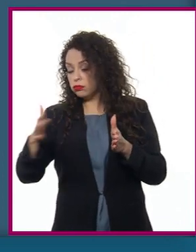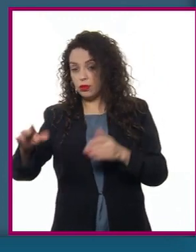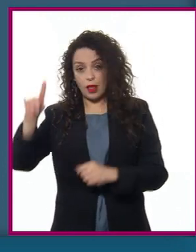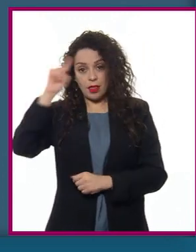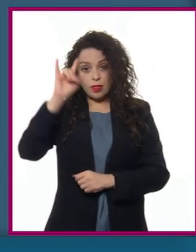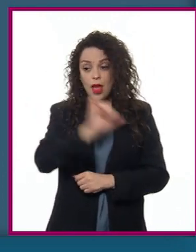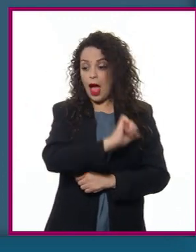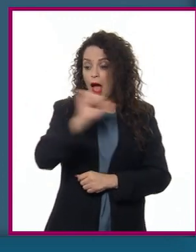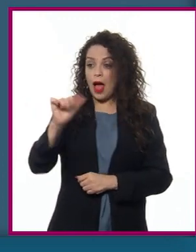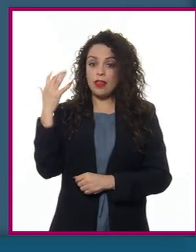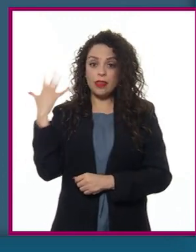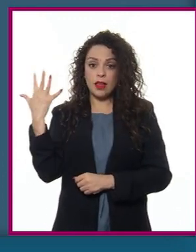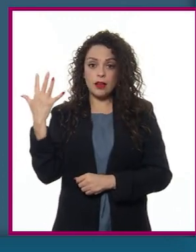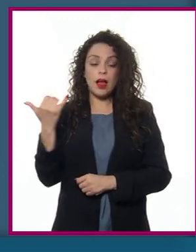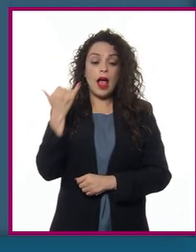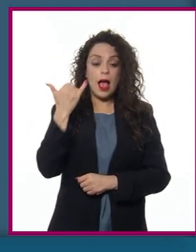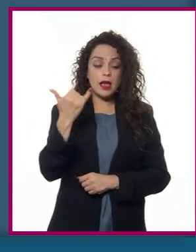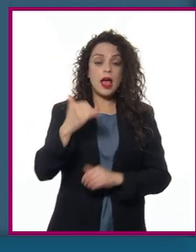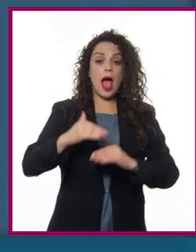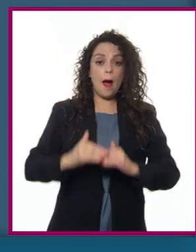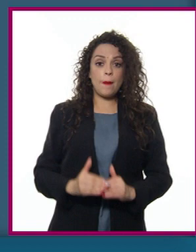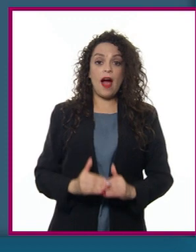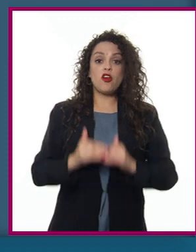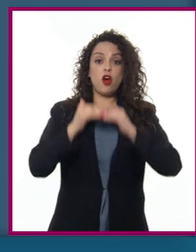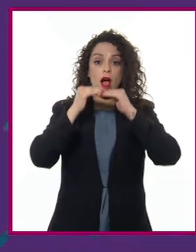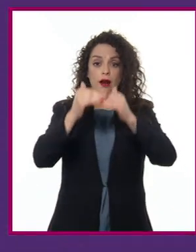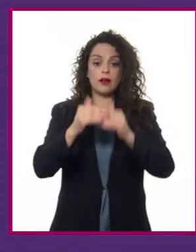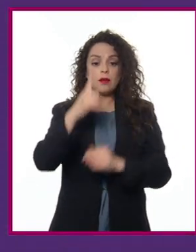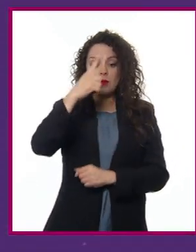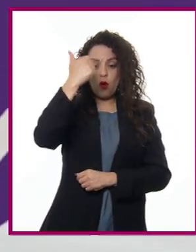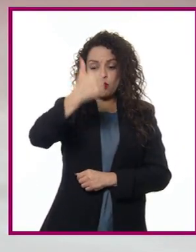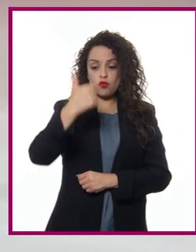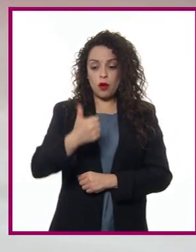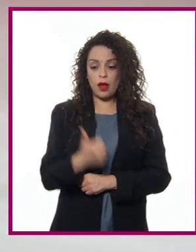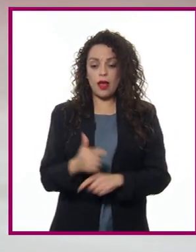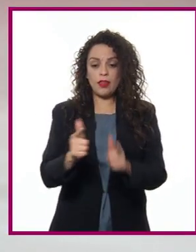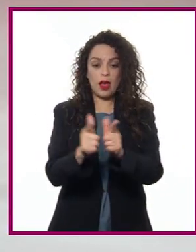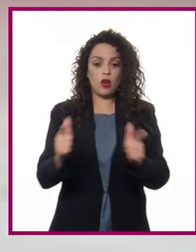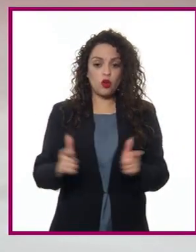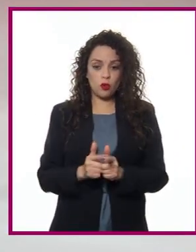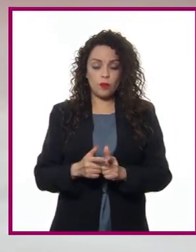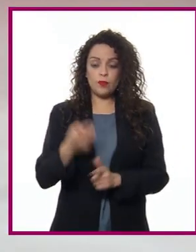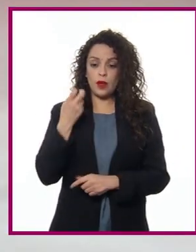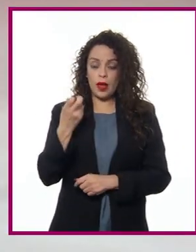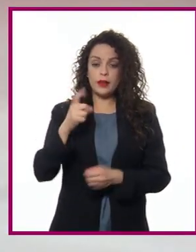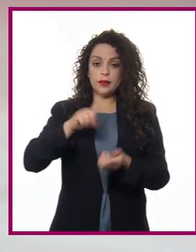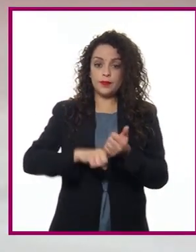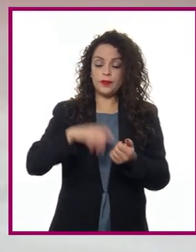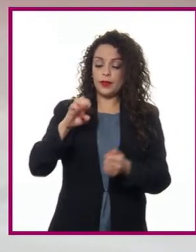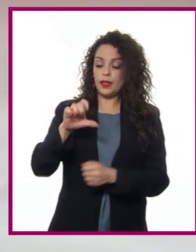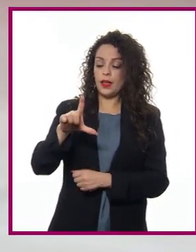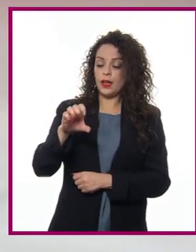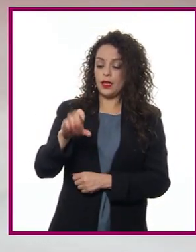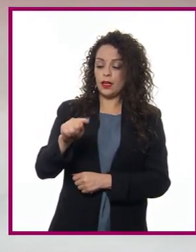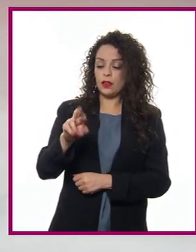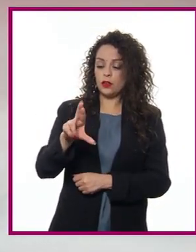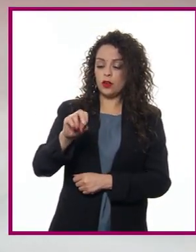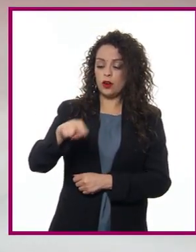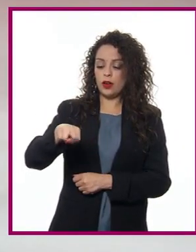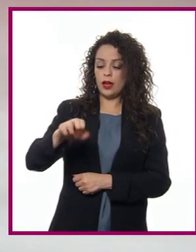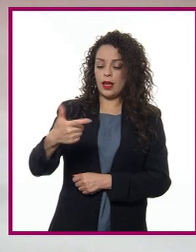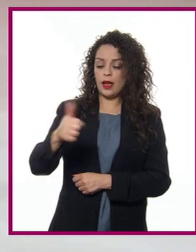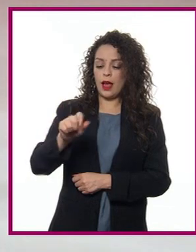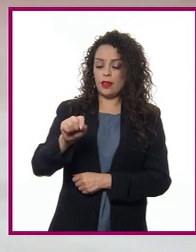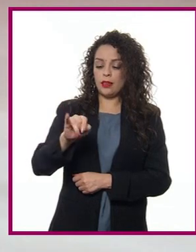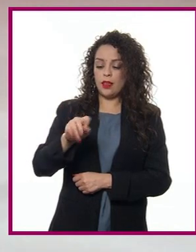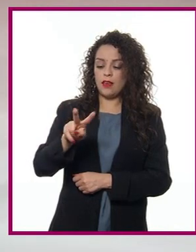periodos y de abajo hacia arriba dentro de cada grupo. Los valores de electronegatividad fueron asignados con